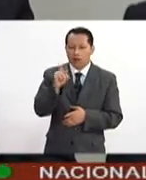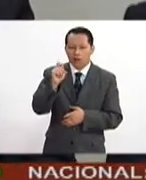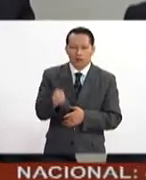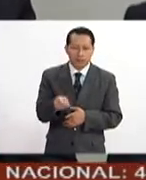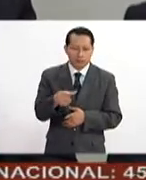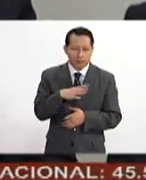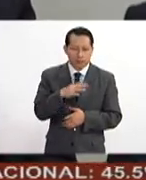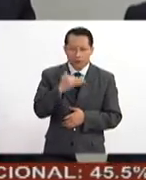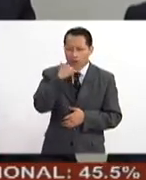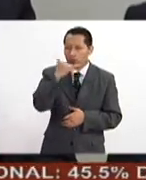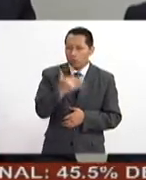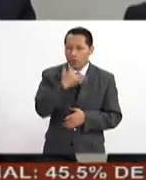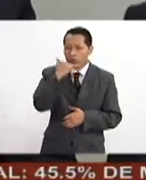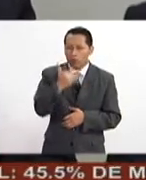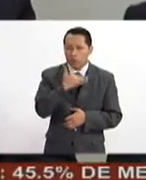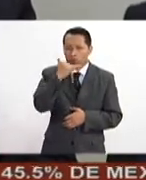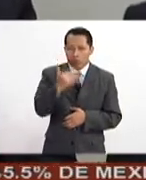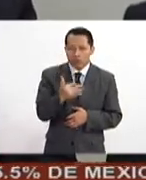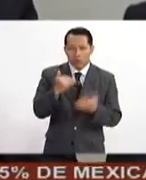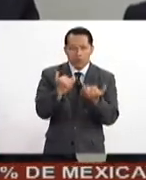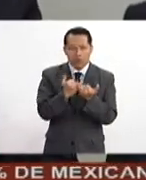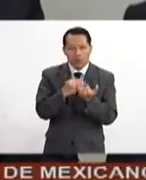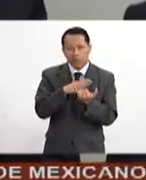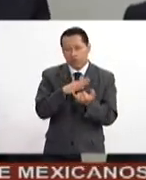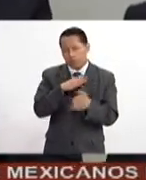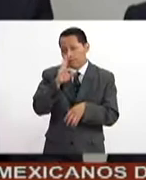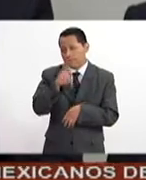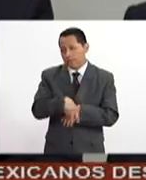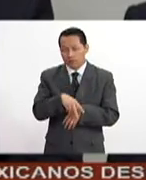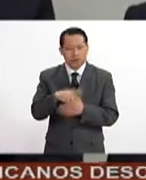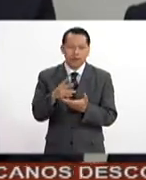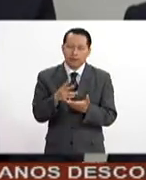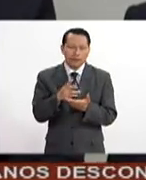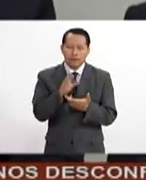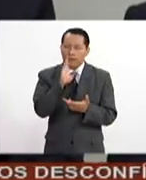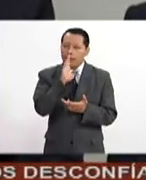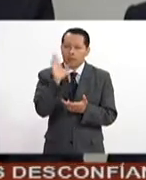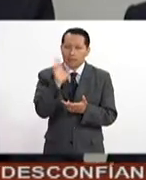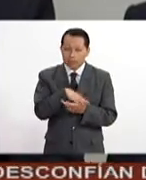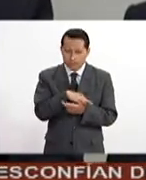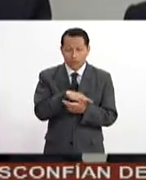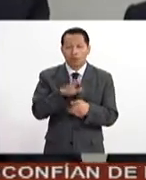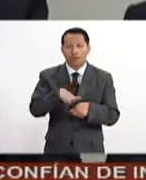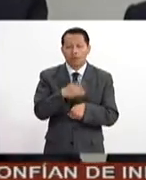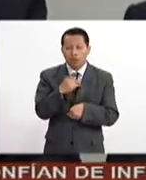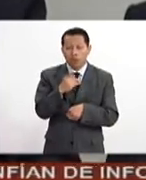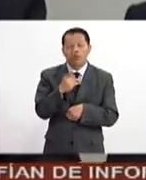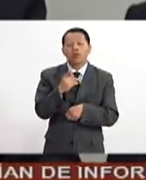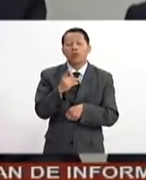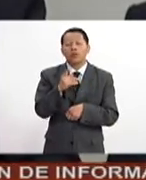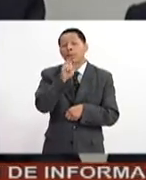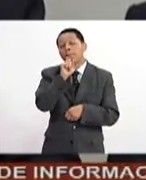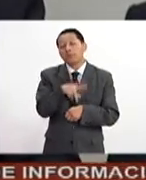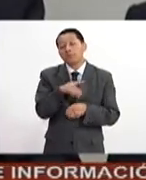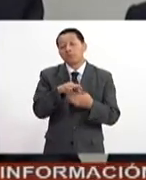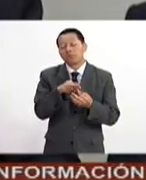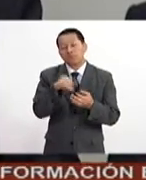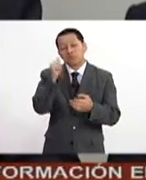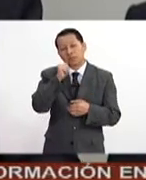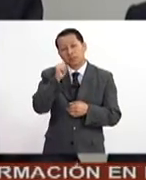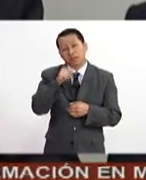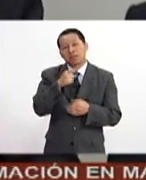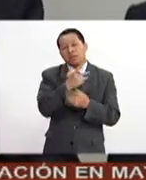corrupto y un hipócrita, pues con la misma mano que señala a otros políticos